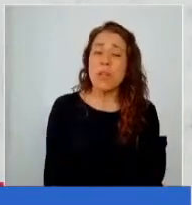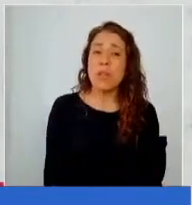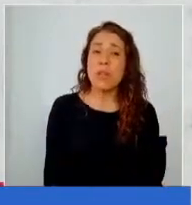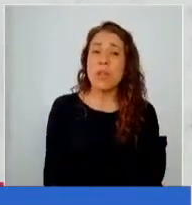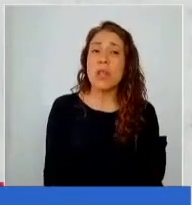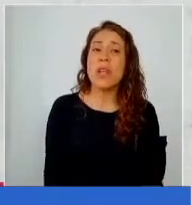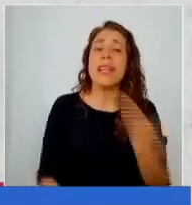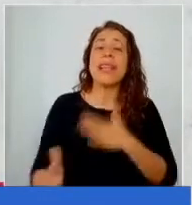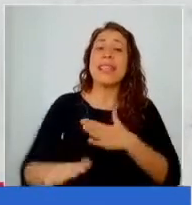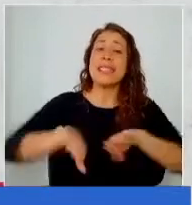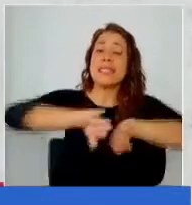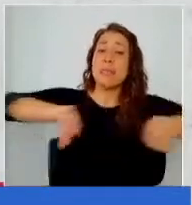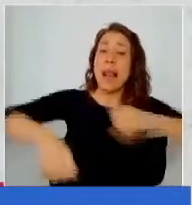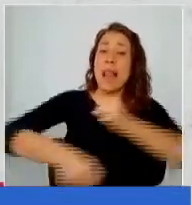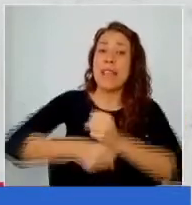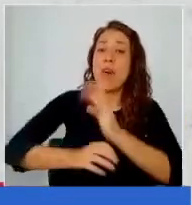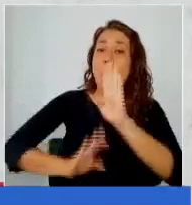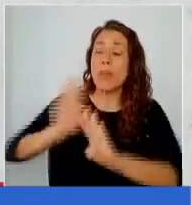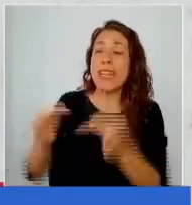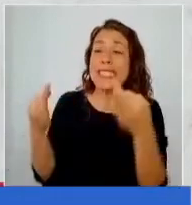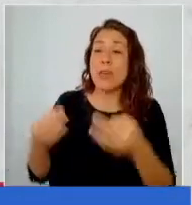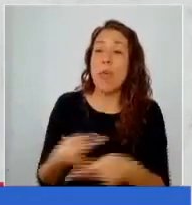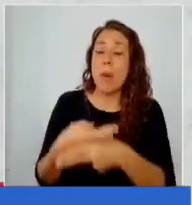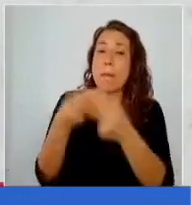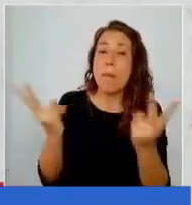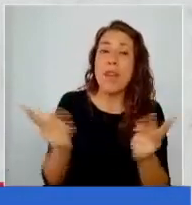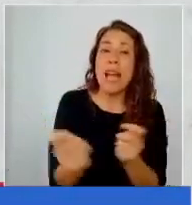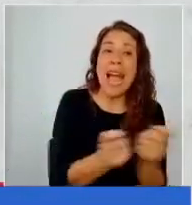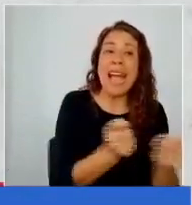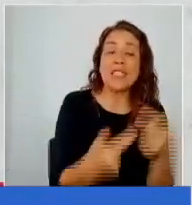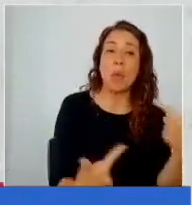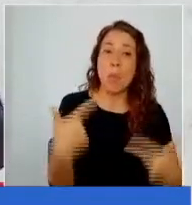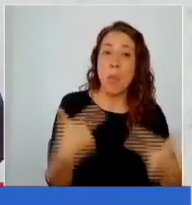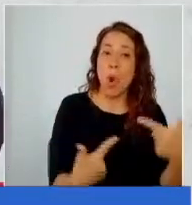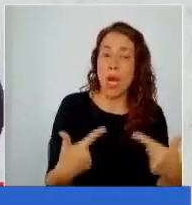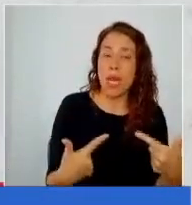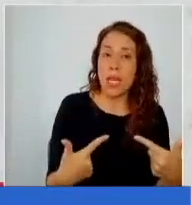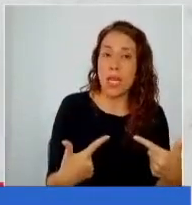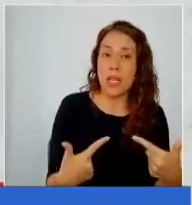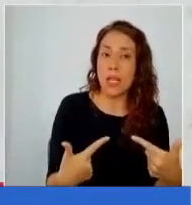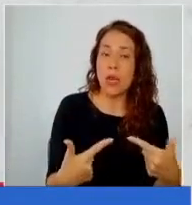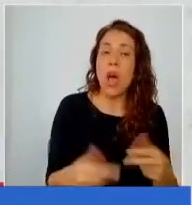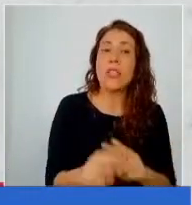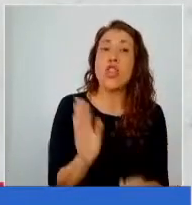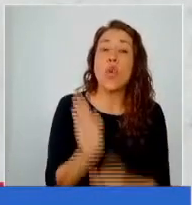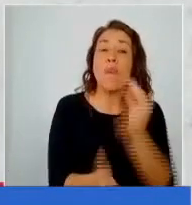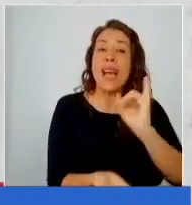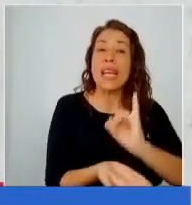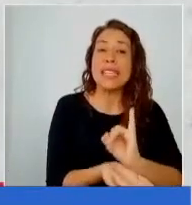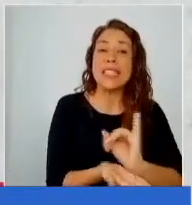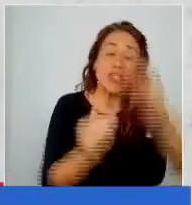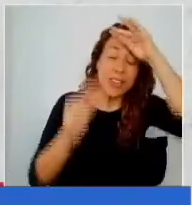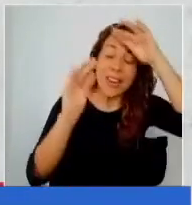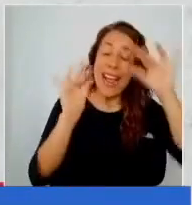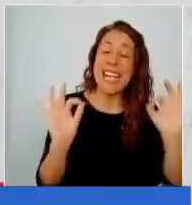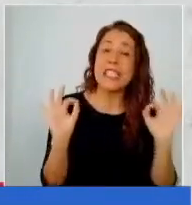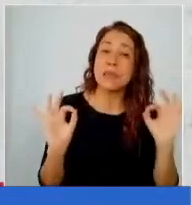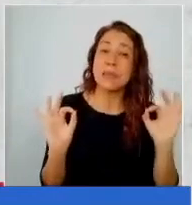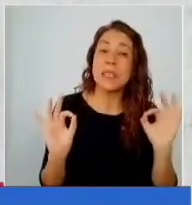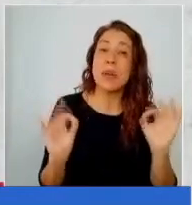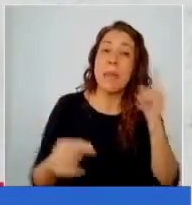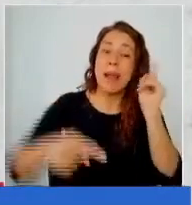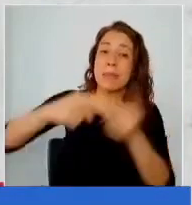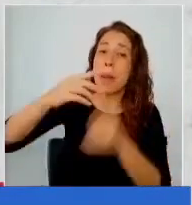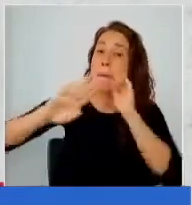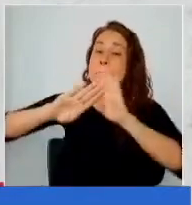labor de velar por la seguridad pública la gestión política como Estableciendo una nueva institución especializada en el combate y prevención del delito